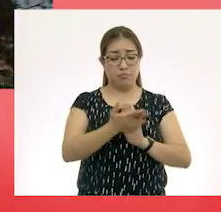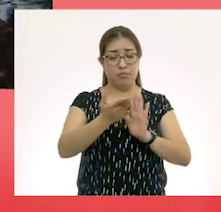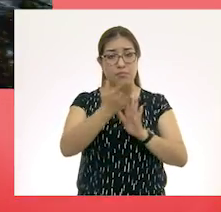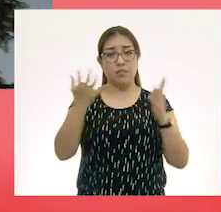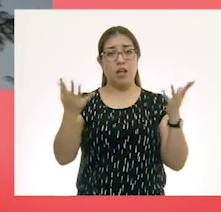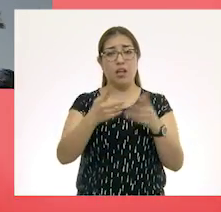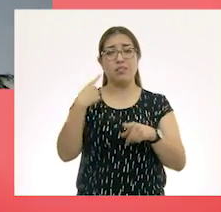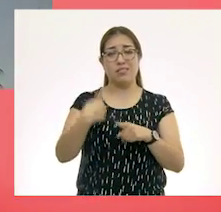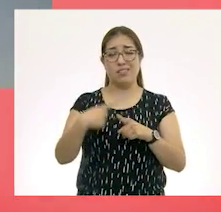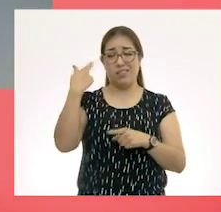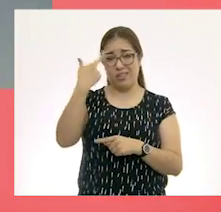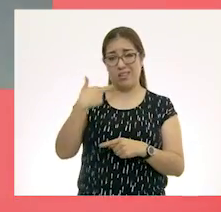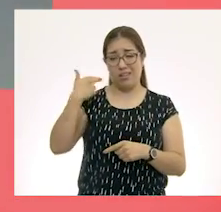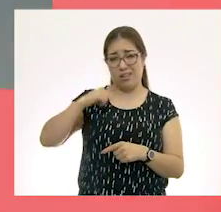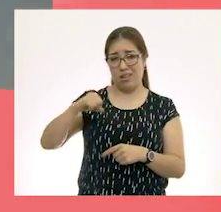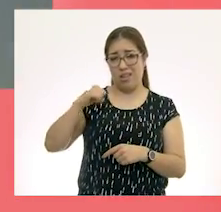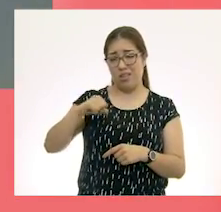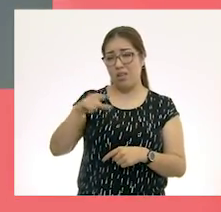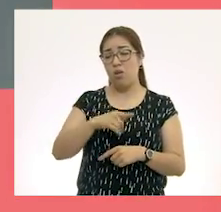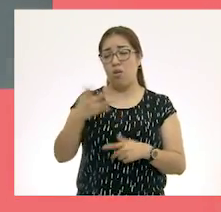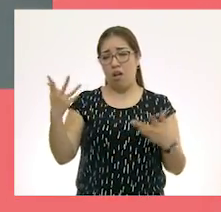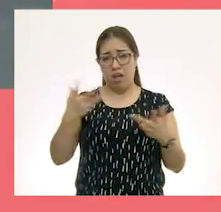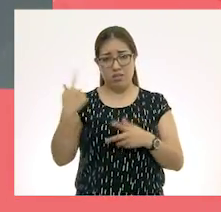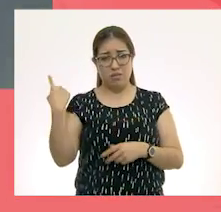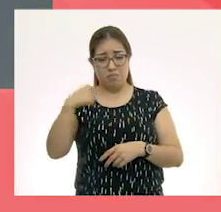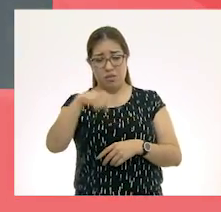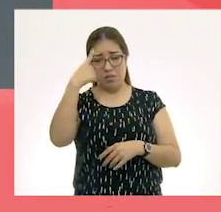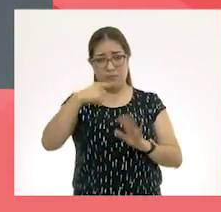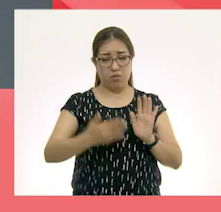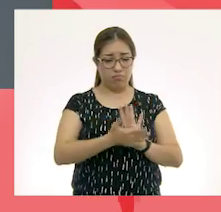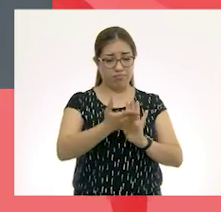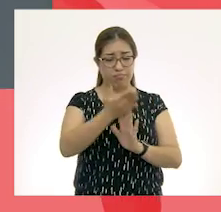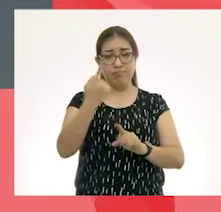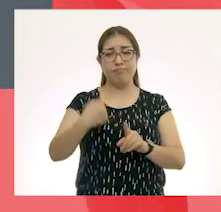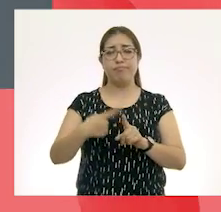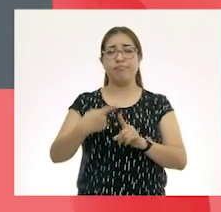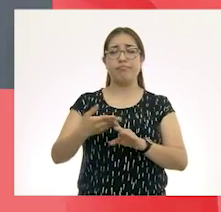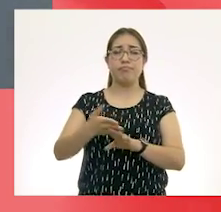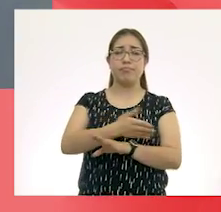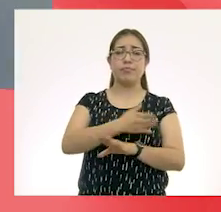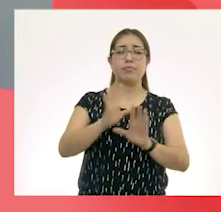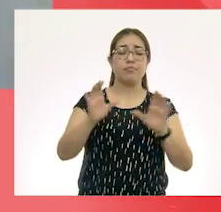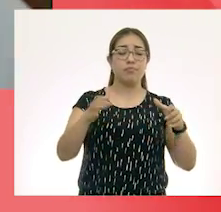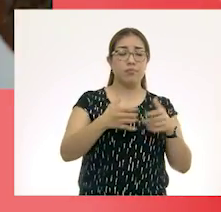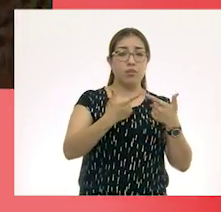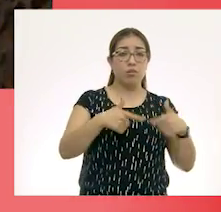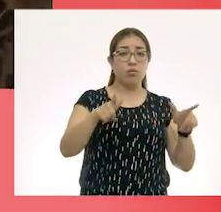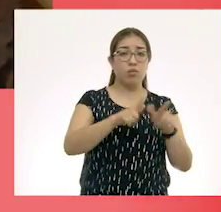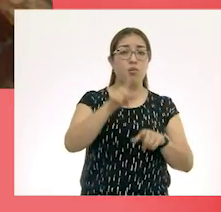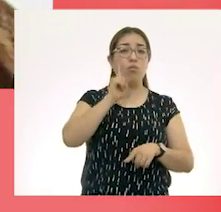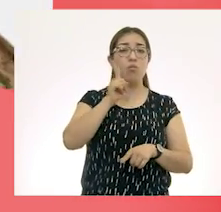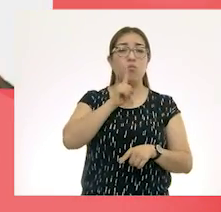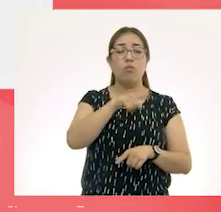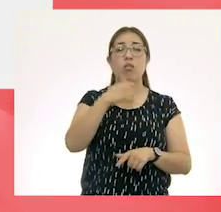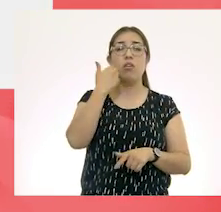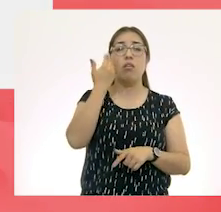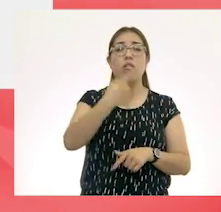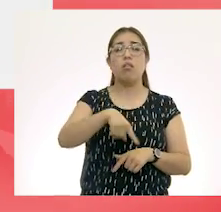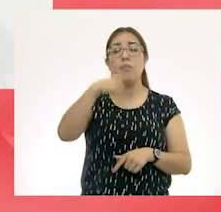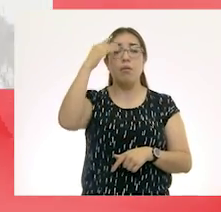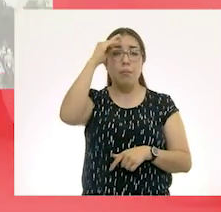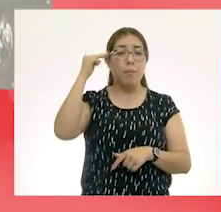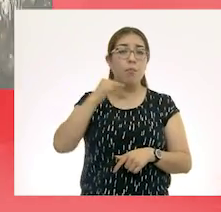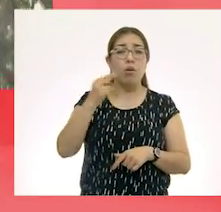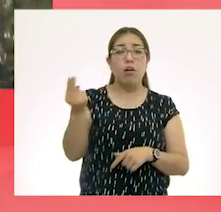del Villar del Águila, quien lo mandó construir por petición de las monjas capuchinas para solucionar problemas de abastecimiento de agua